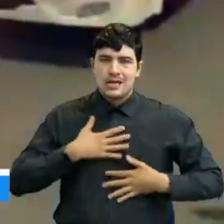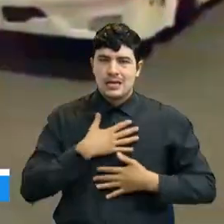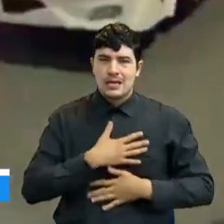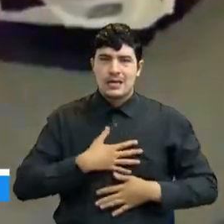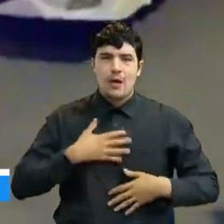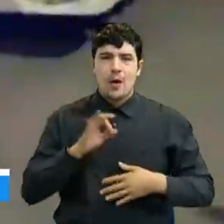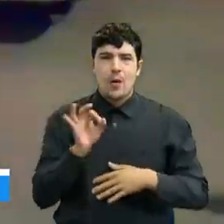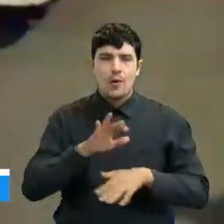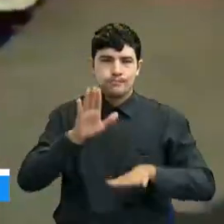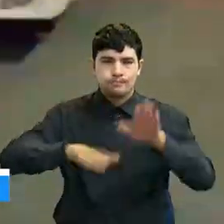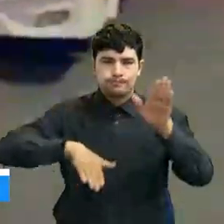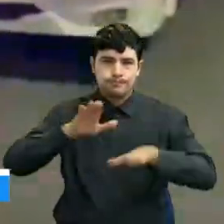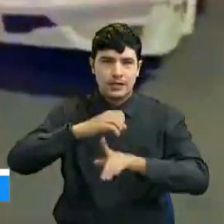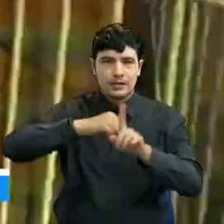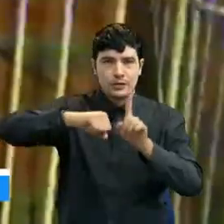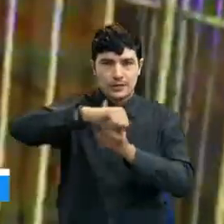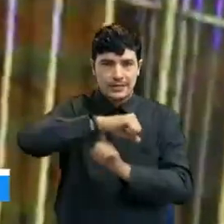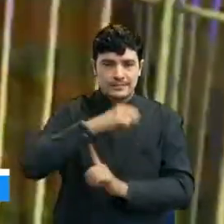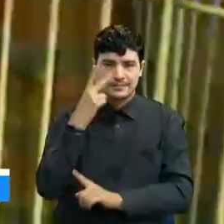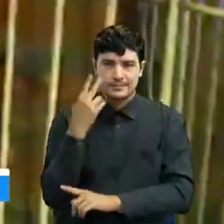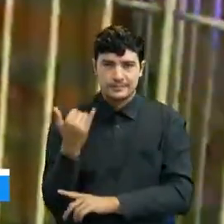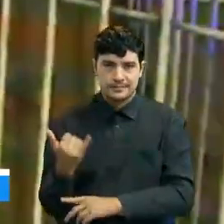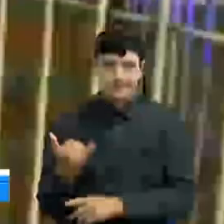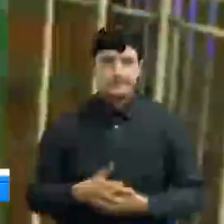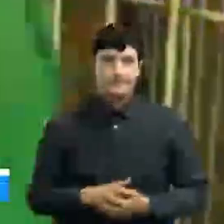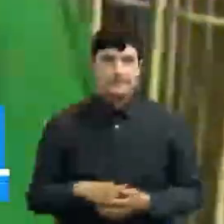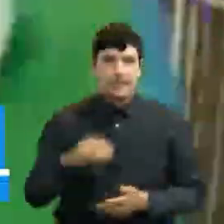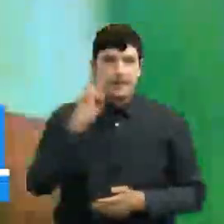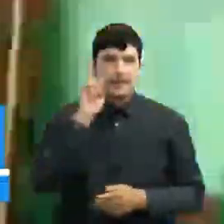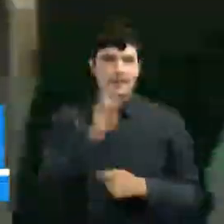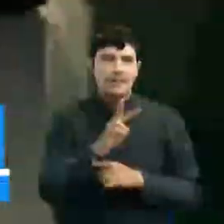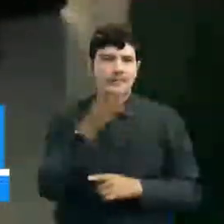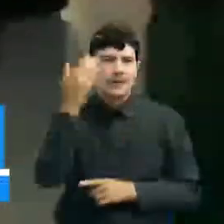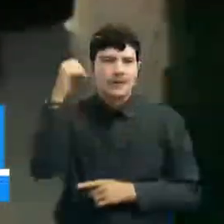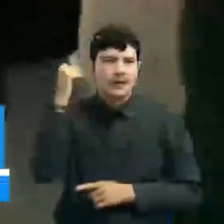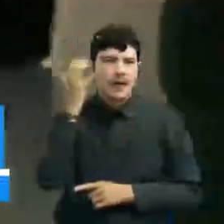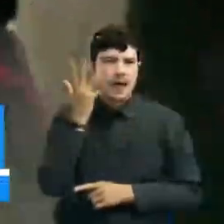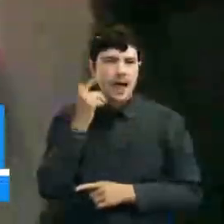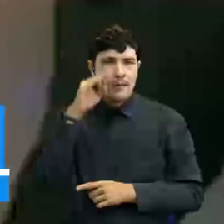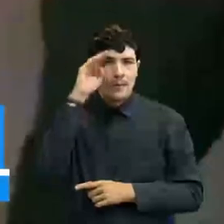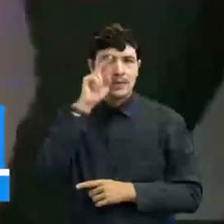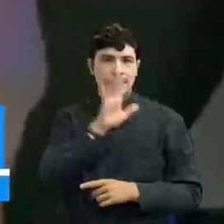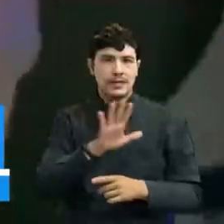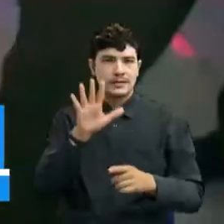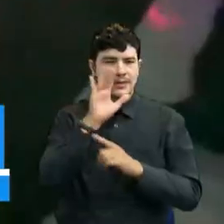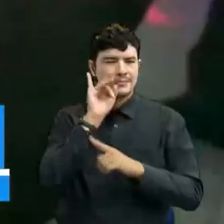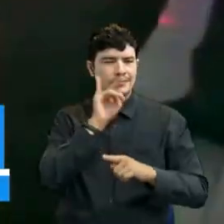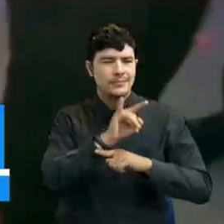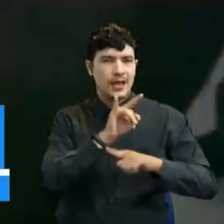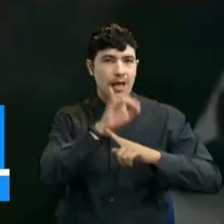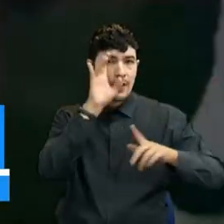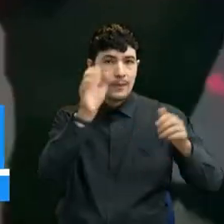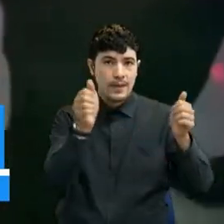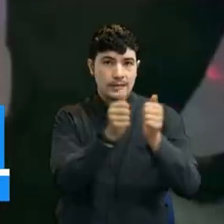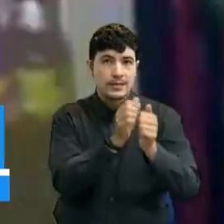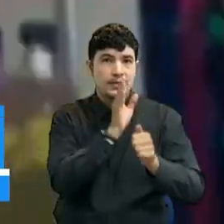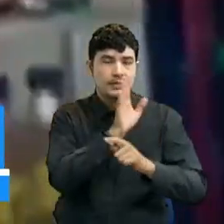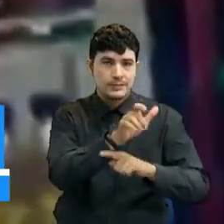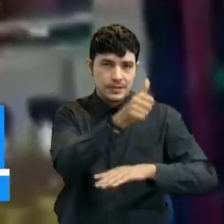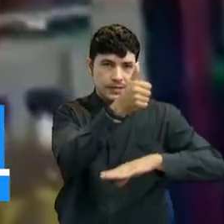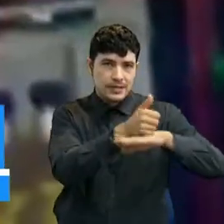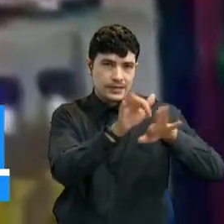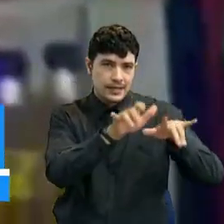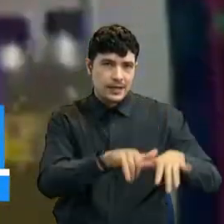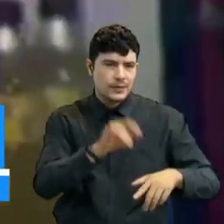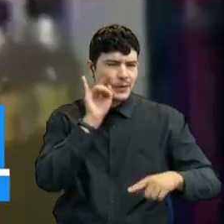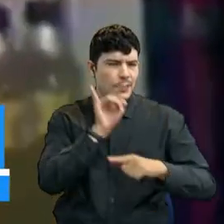de los operativos que ha tenido que hacer en estos últimos días la policía en compañía del secretario del Interior, José David Cavanzo, para